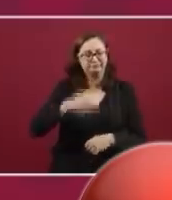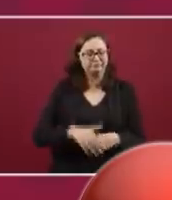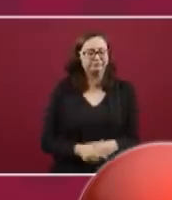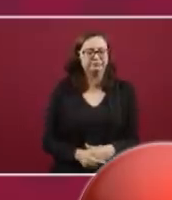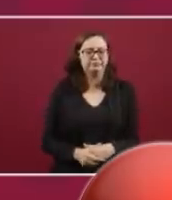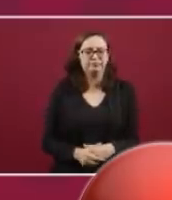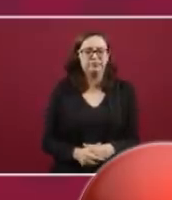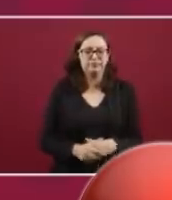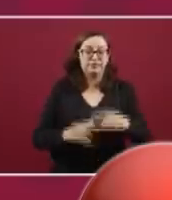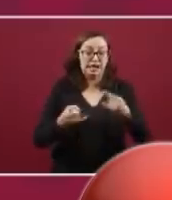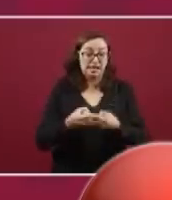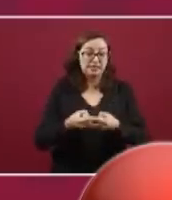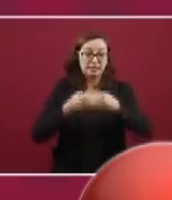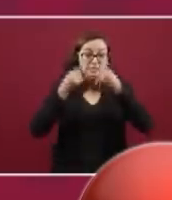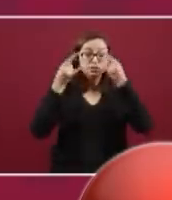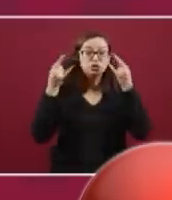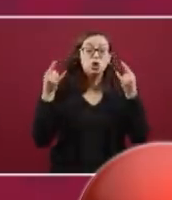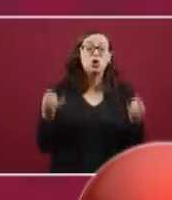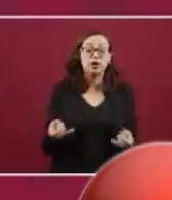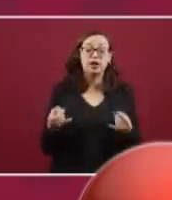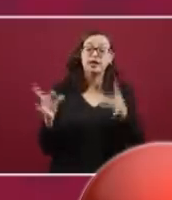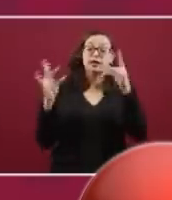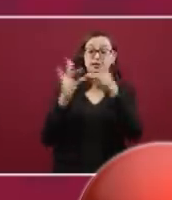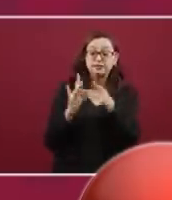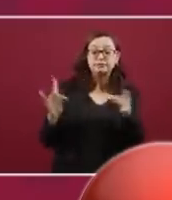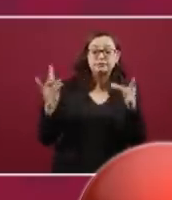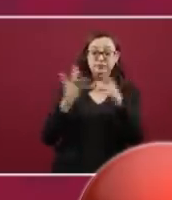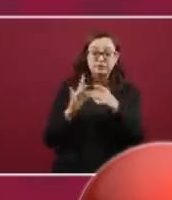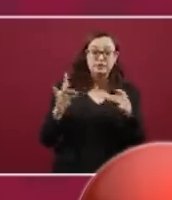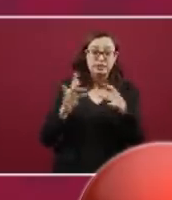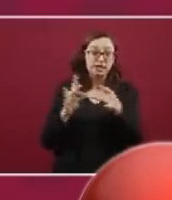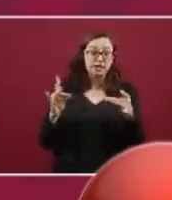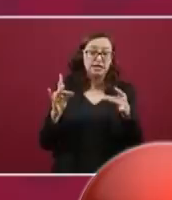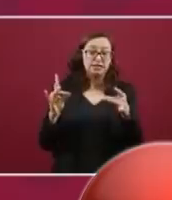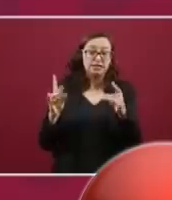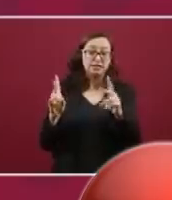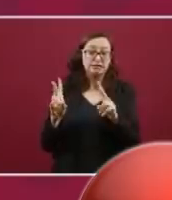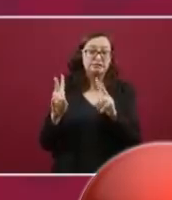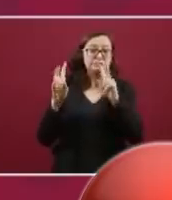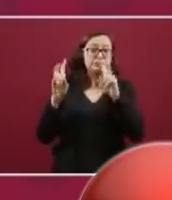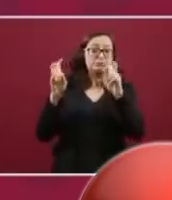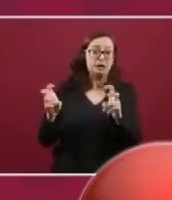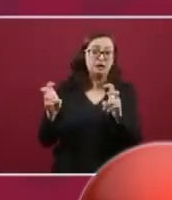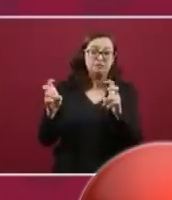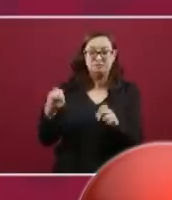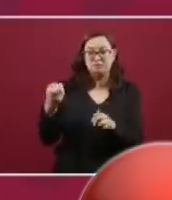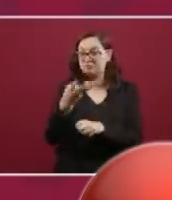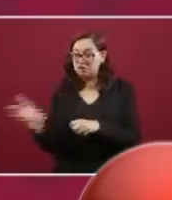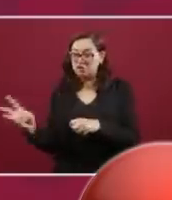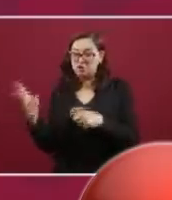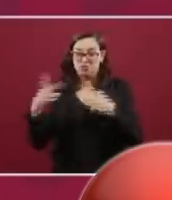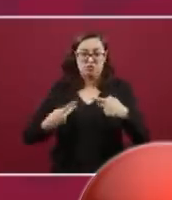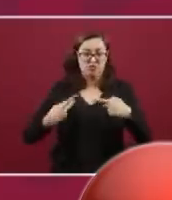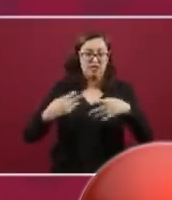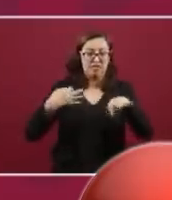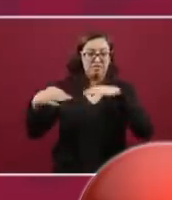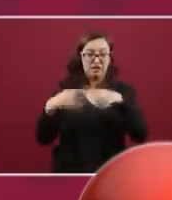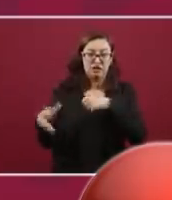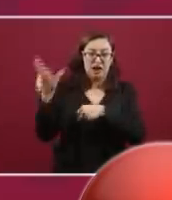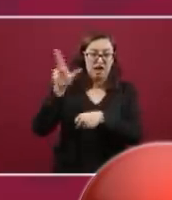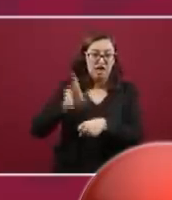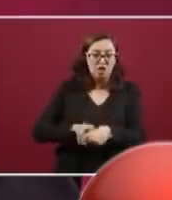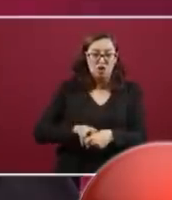historia tiene que ver con un acto de represión que